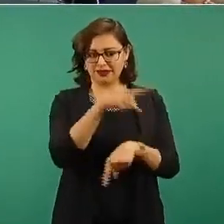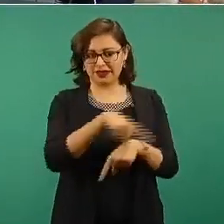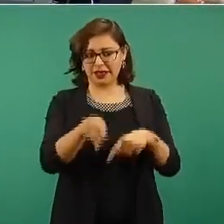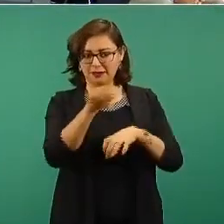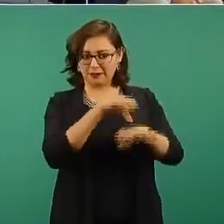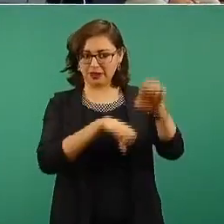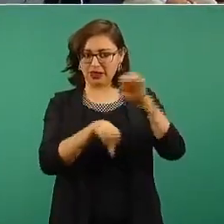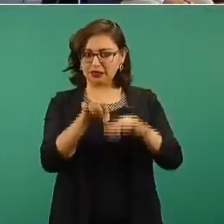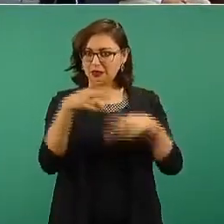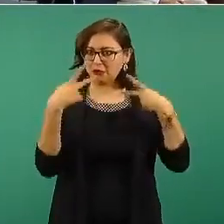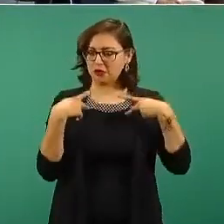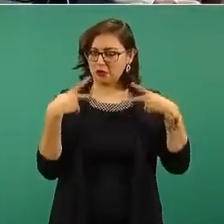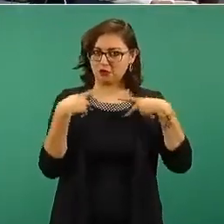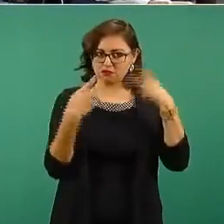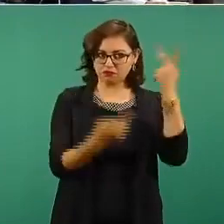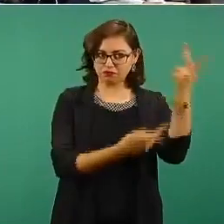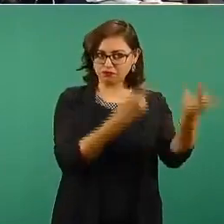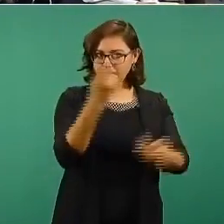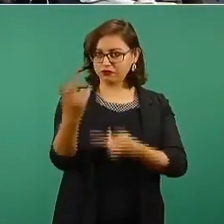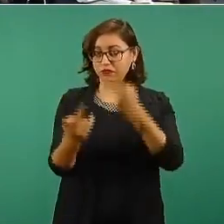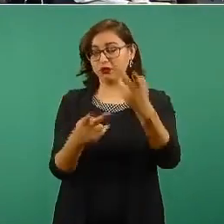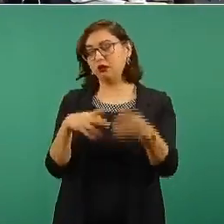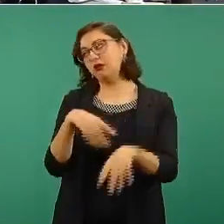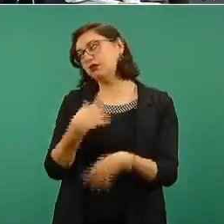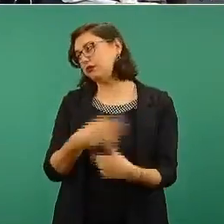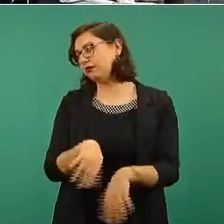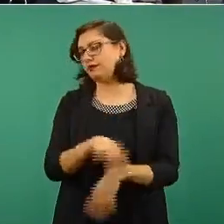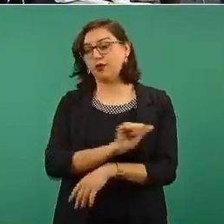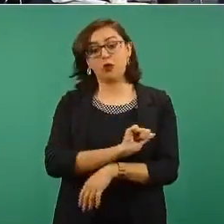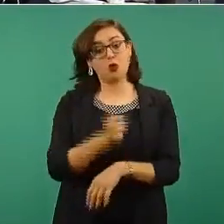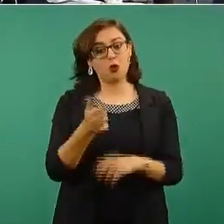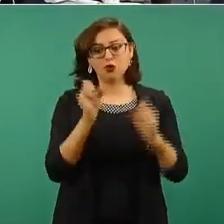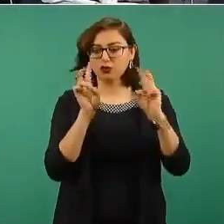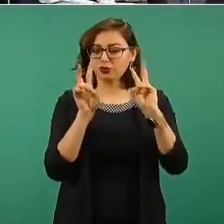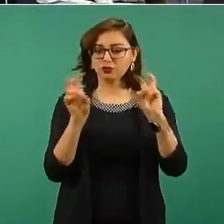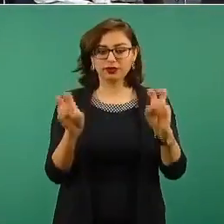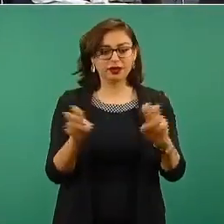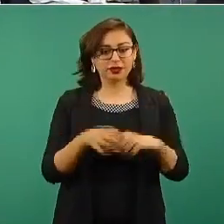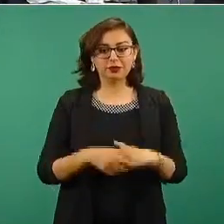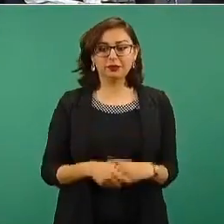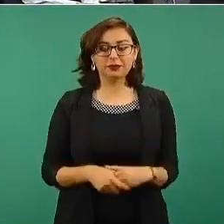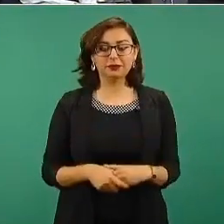encuestas. Ese es otro asunto. O sea, de las que hacen encuestas